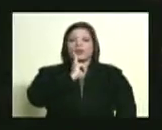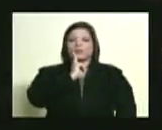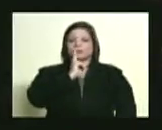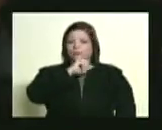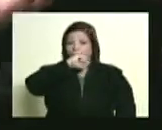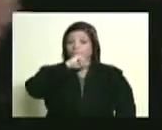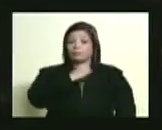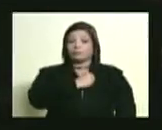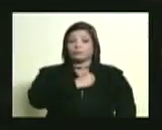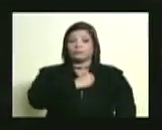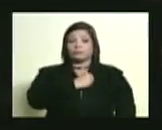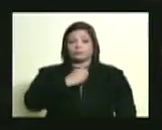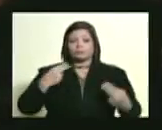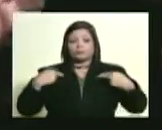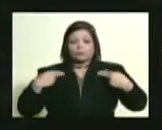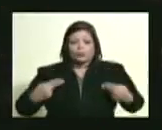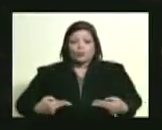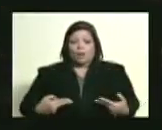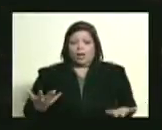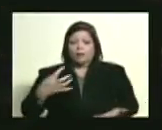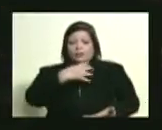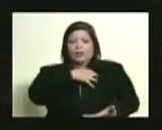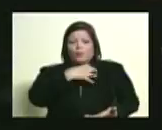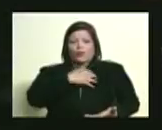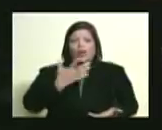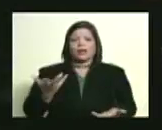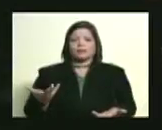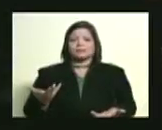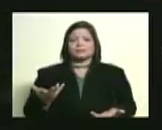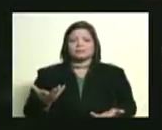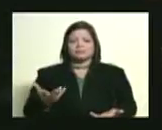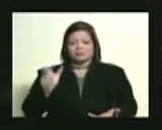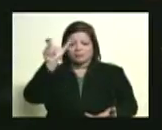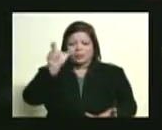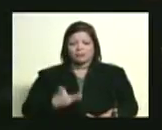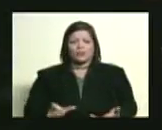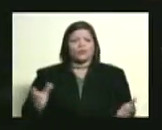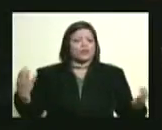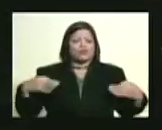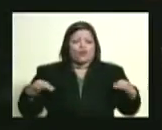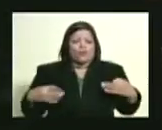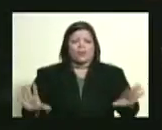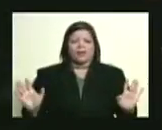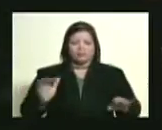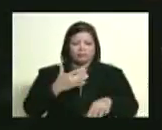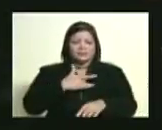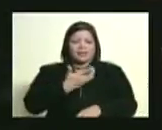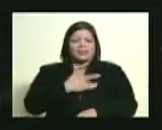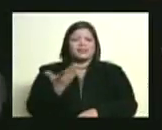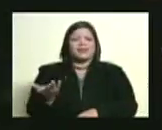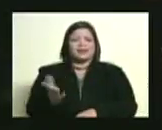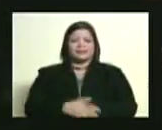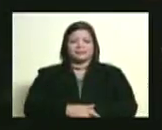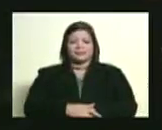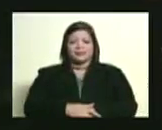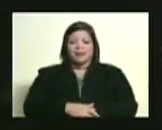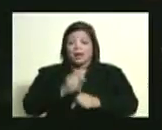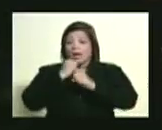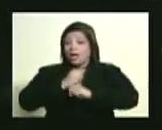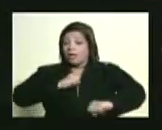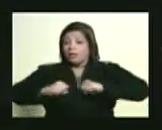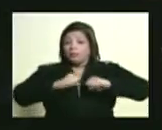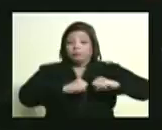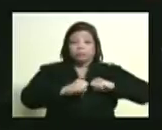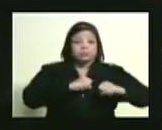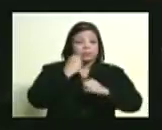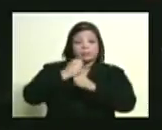que bueno, tenía esa condición humana, era un enamorado, pues, era una persona que de alguna manera, a pesar de sus andanzas